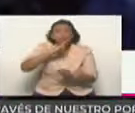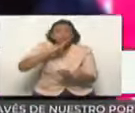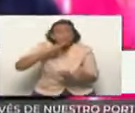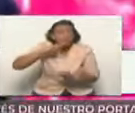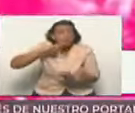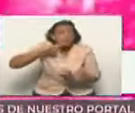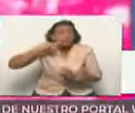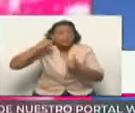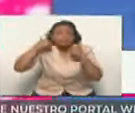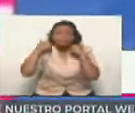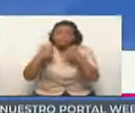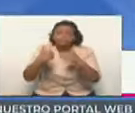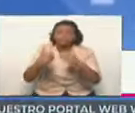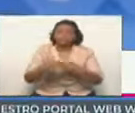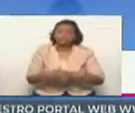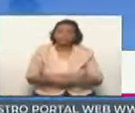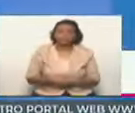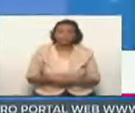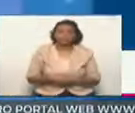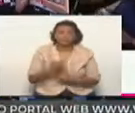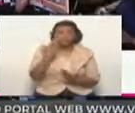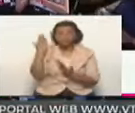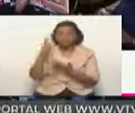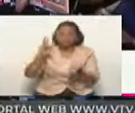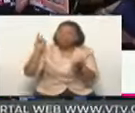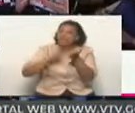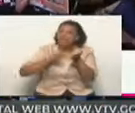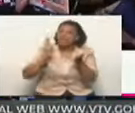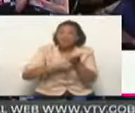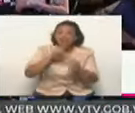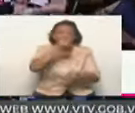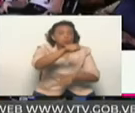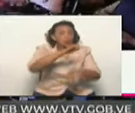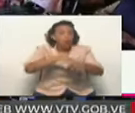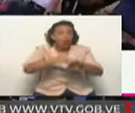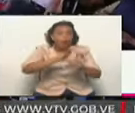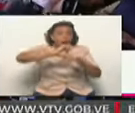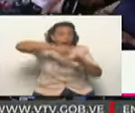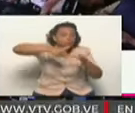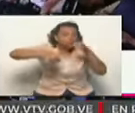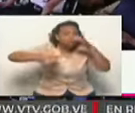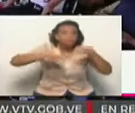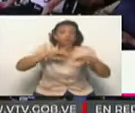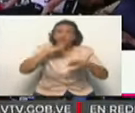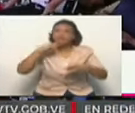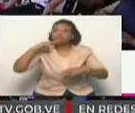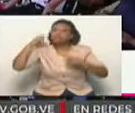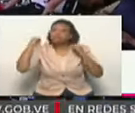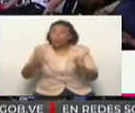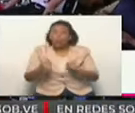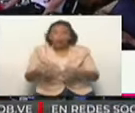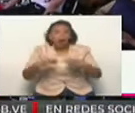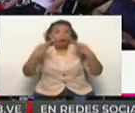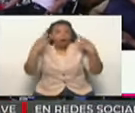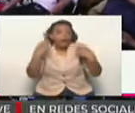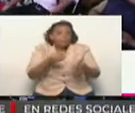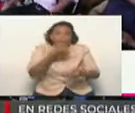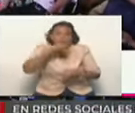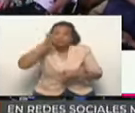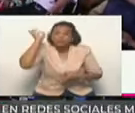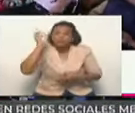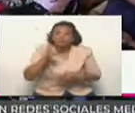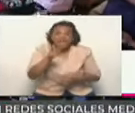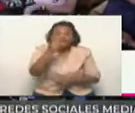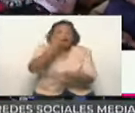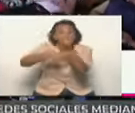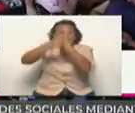De verdad, Daniela, que esto está fuera de lo normal. Y esto va a